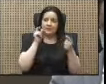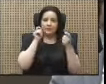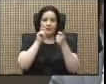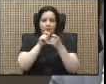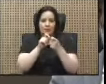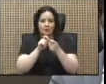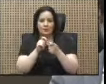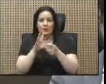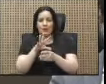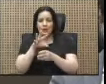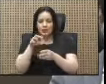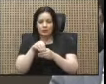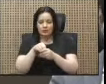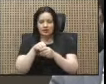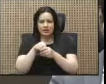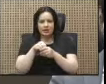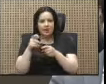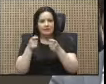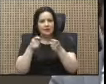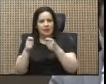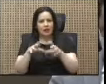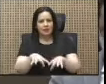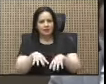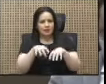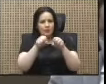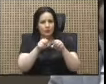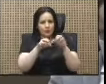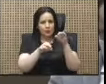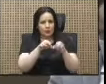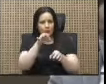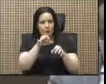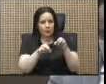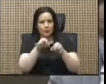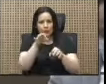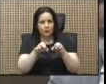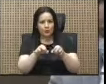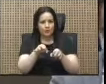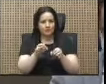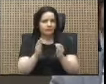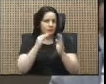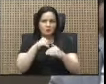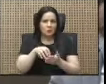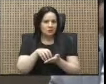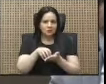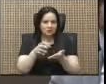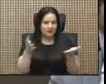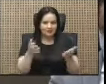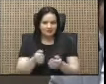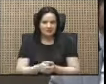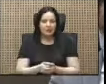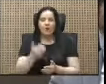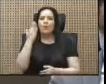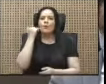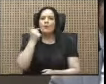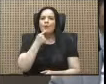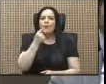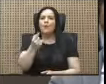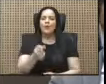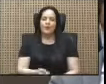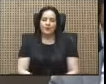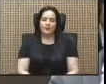¿incluye la administración al Poder Judicial? Sin lugar a dudas. ¿Por qué lo digo?